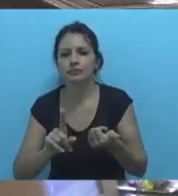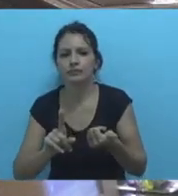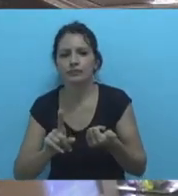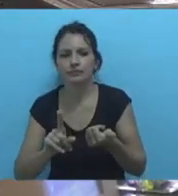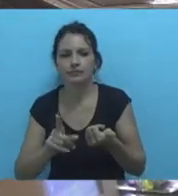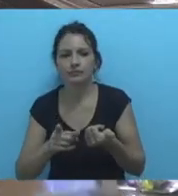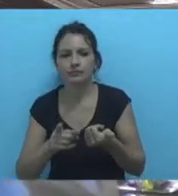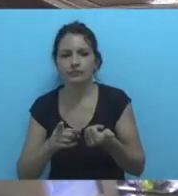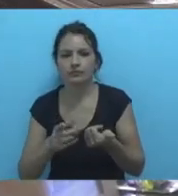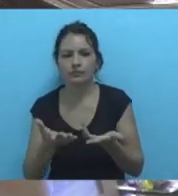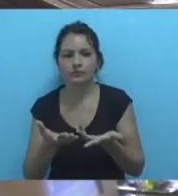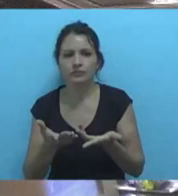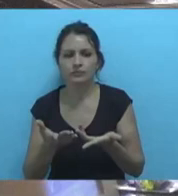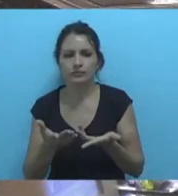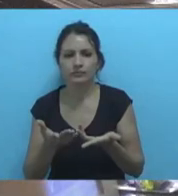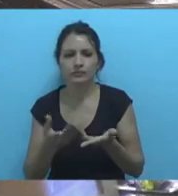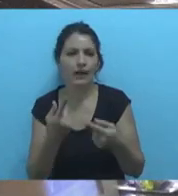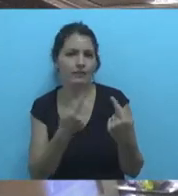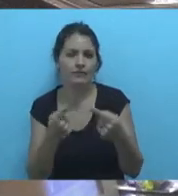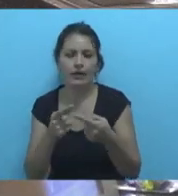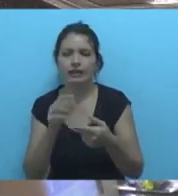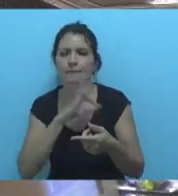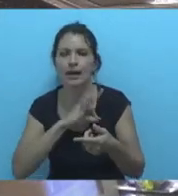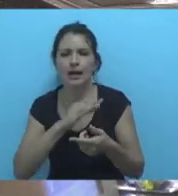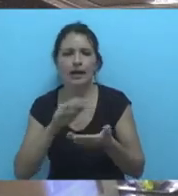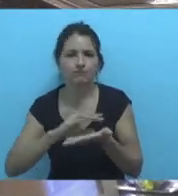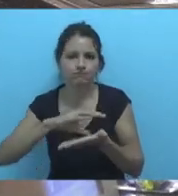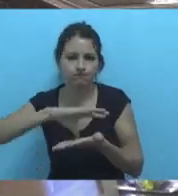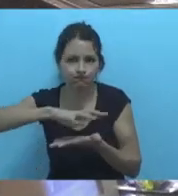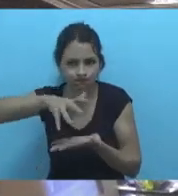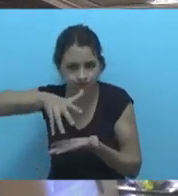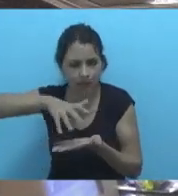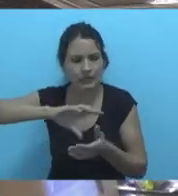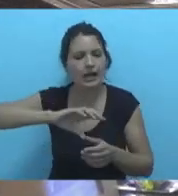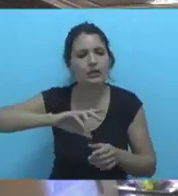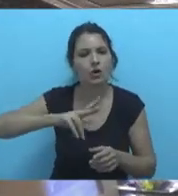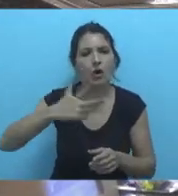algunos casos, de los partes proporcionales de aguinaldo, en otras.